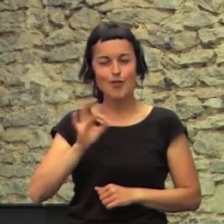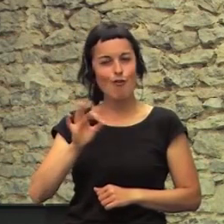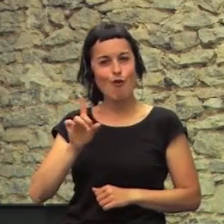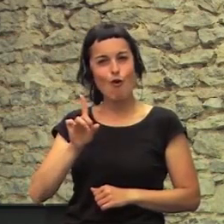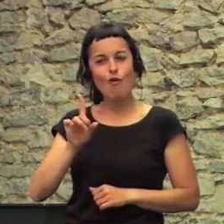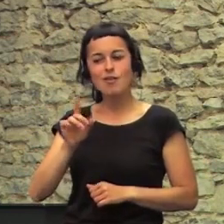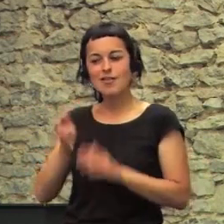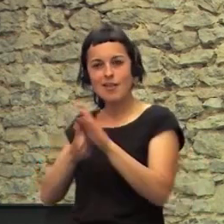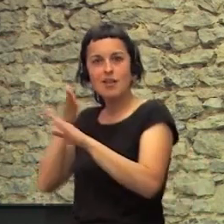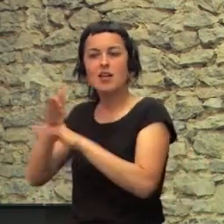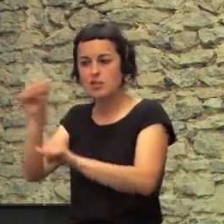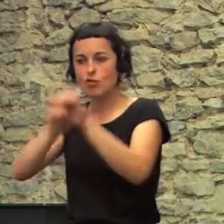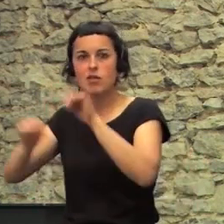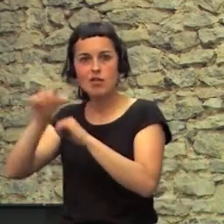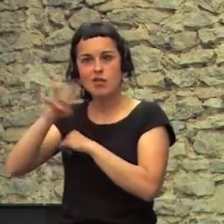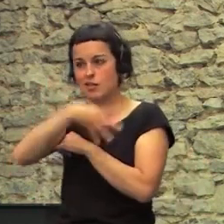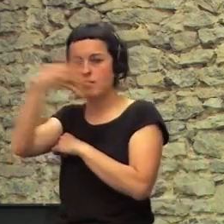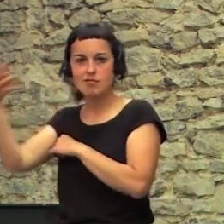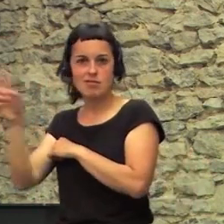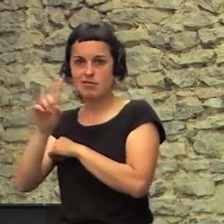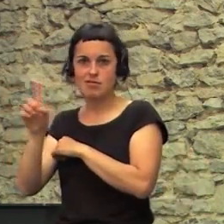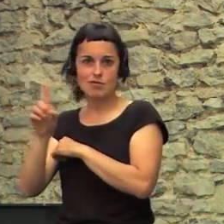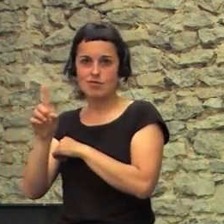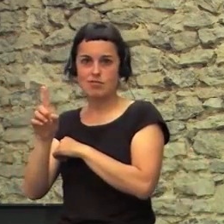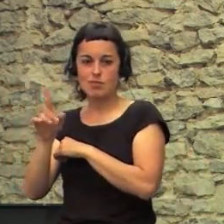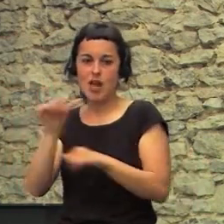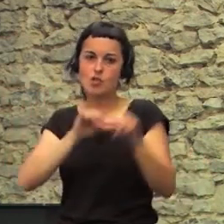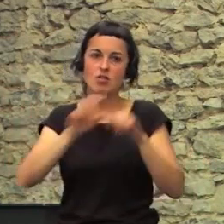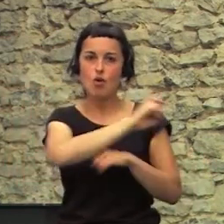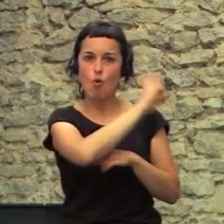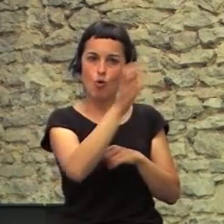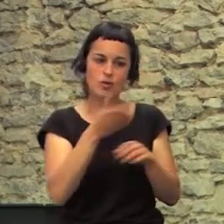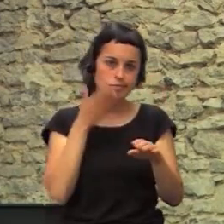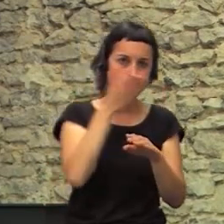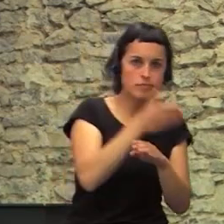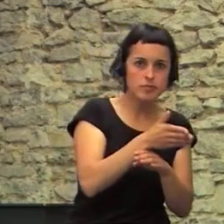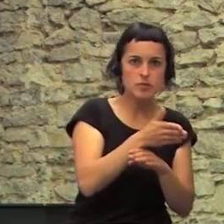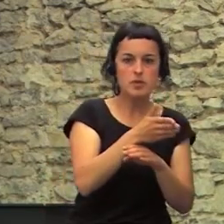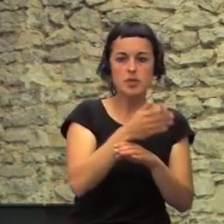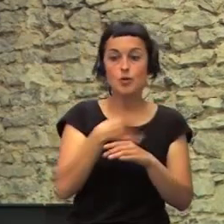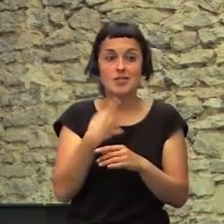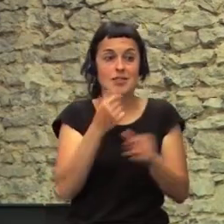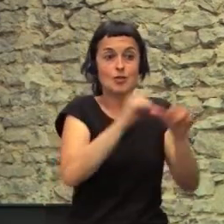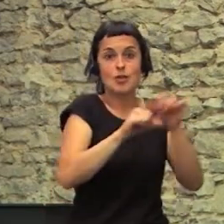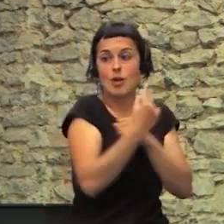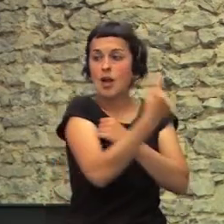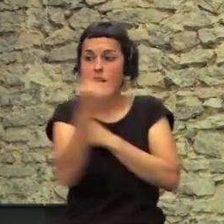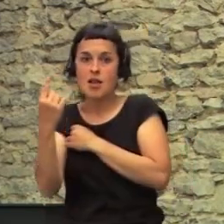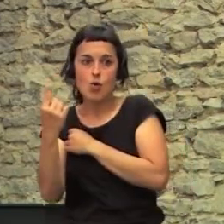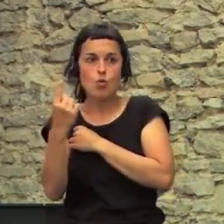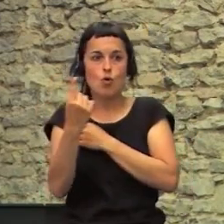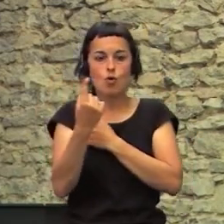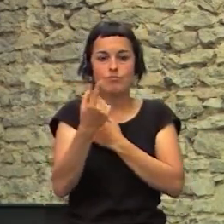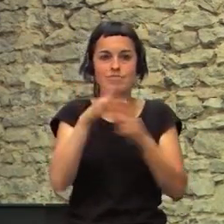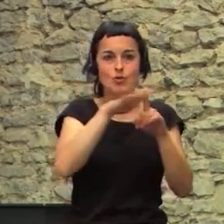LGTBI. Y bueno, estas asociaciones, pues digamos que cada una está en un momento distinto, ¿no? de